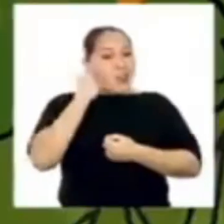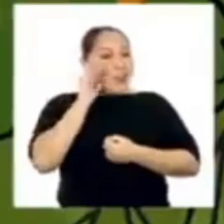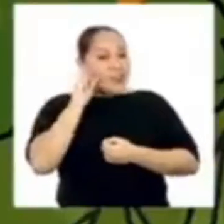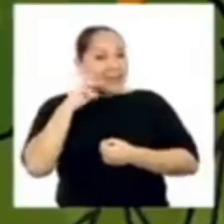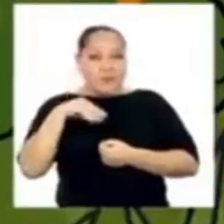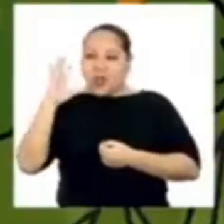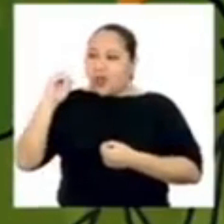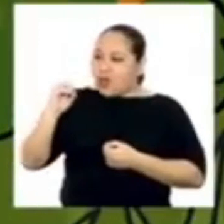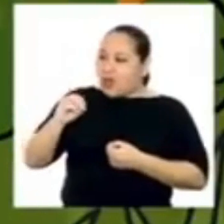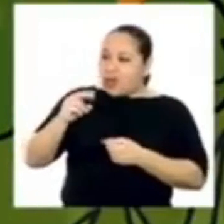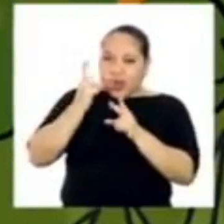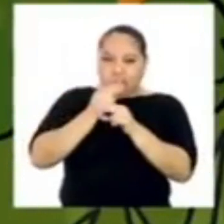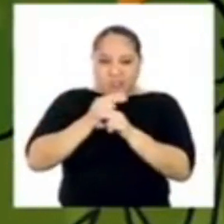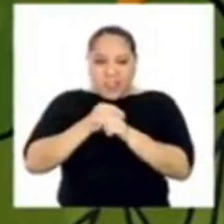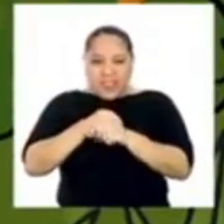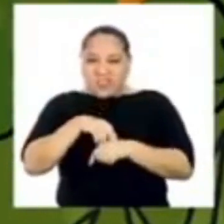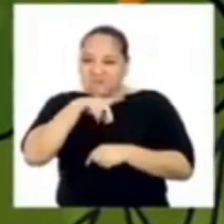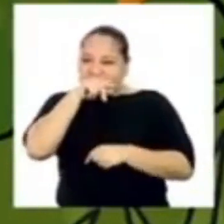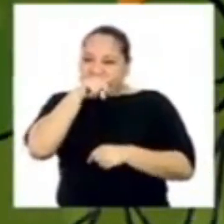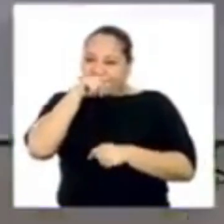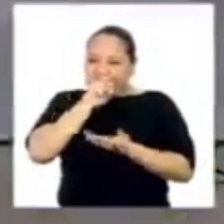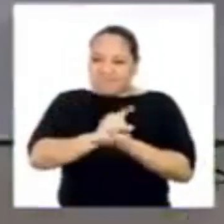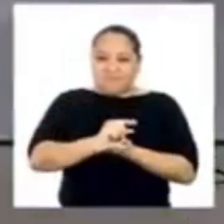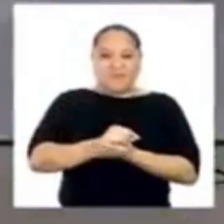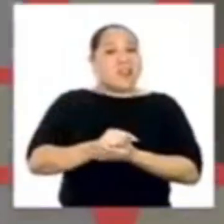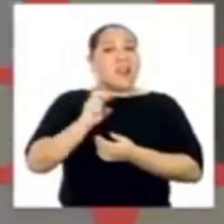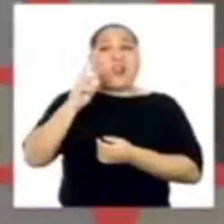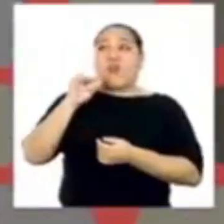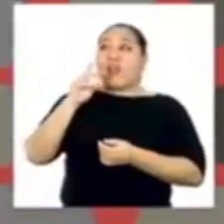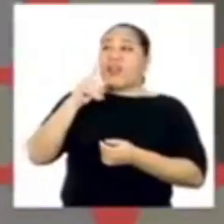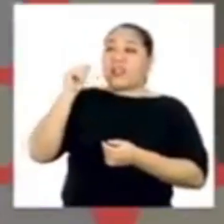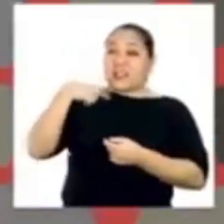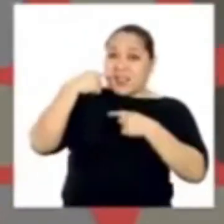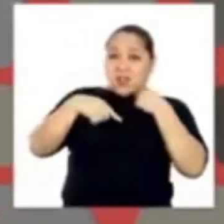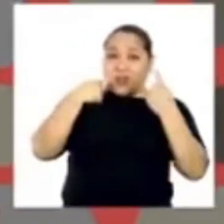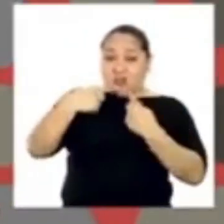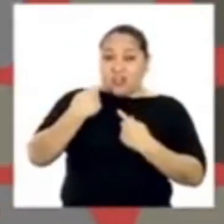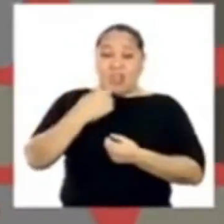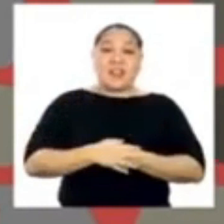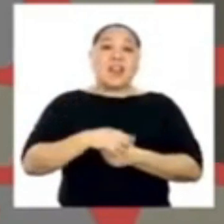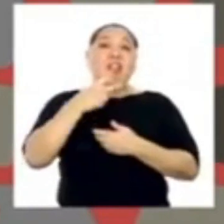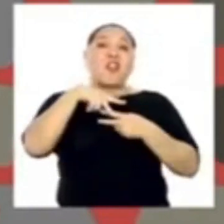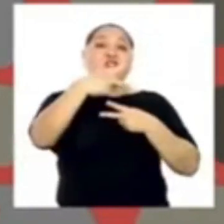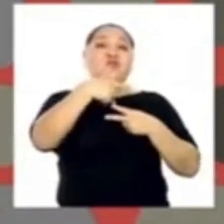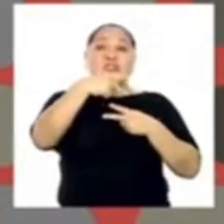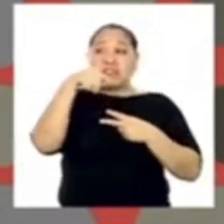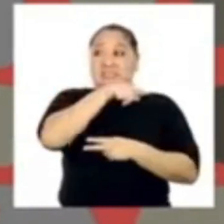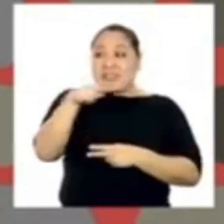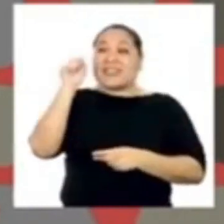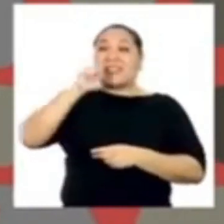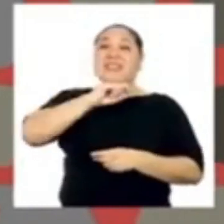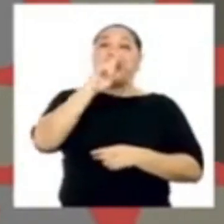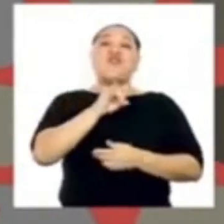contenta. Hola, Sammy. Cocó, Coné y Raimi. ¡Cocó! Wilder, justo les estaba contando que los